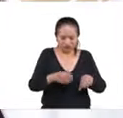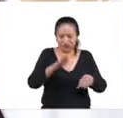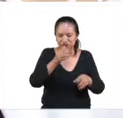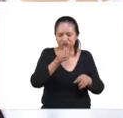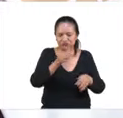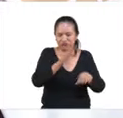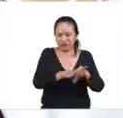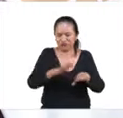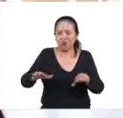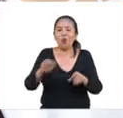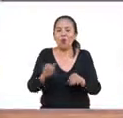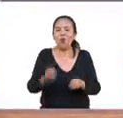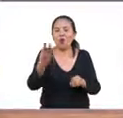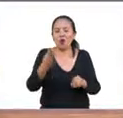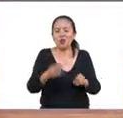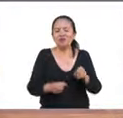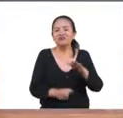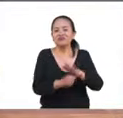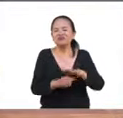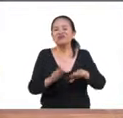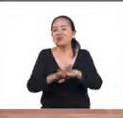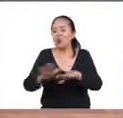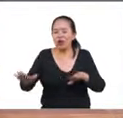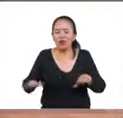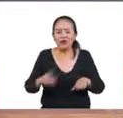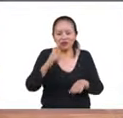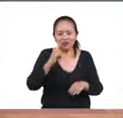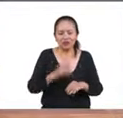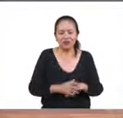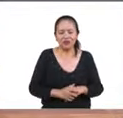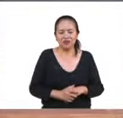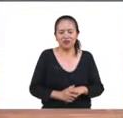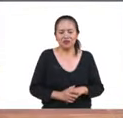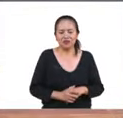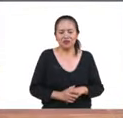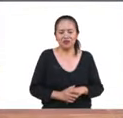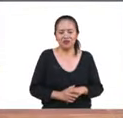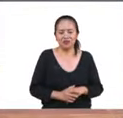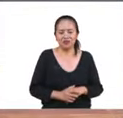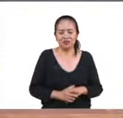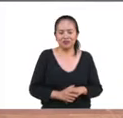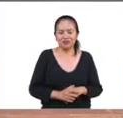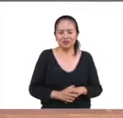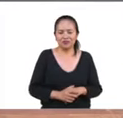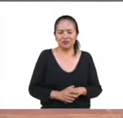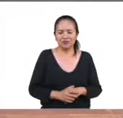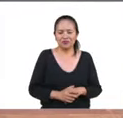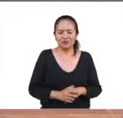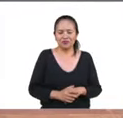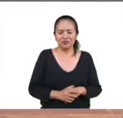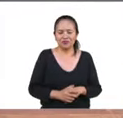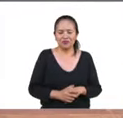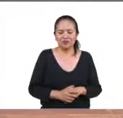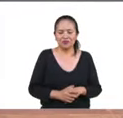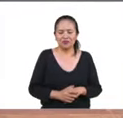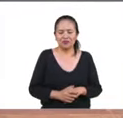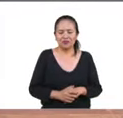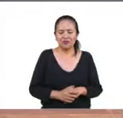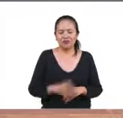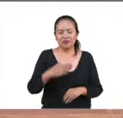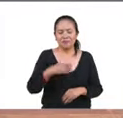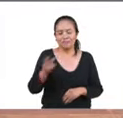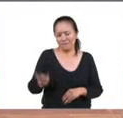el reporte del día de hoy en la mañana, a ver si Luz te lo pasa. Okay. Y preguntarle,